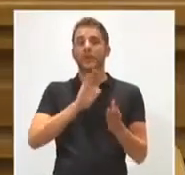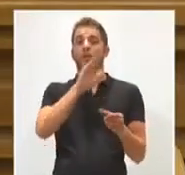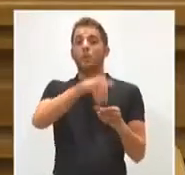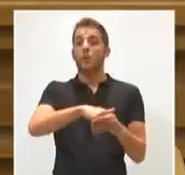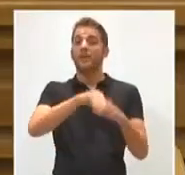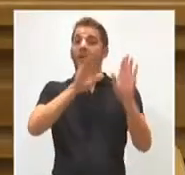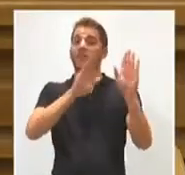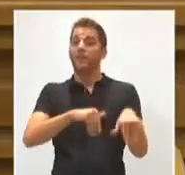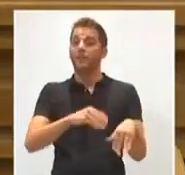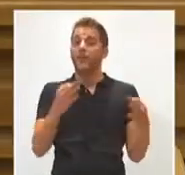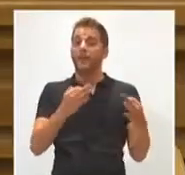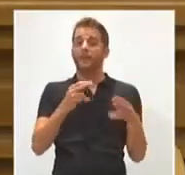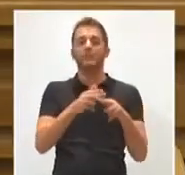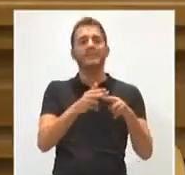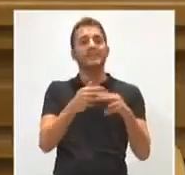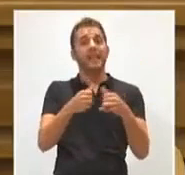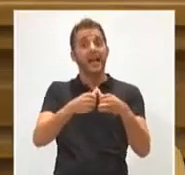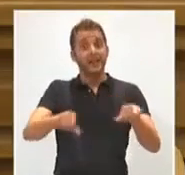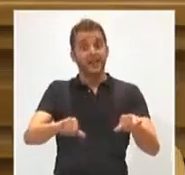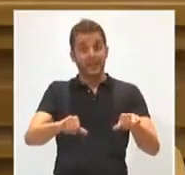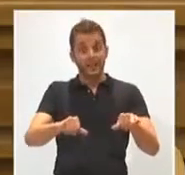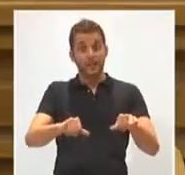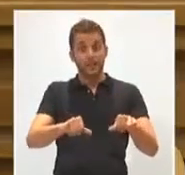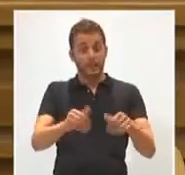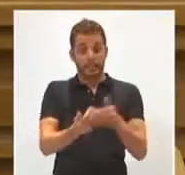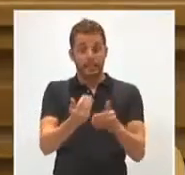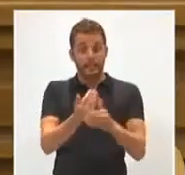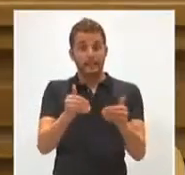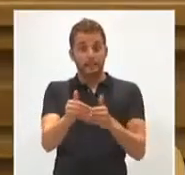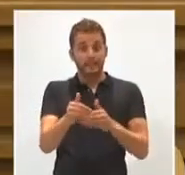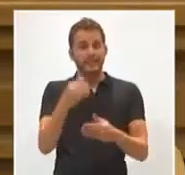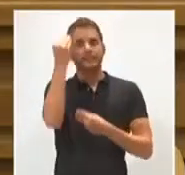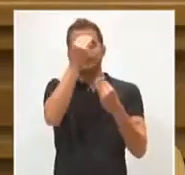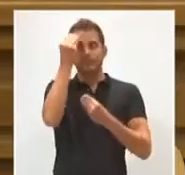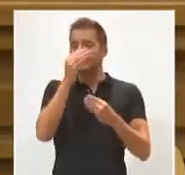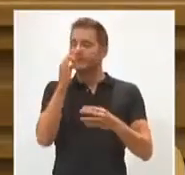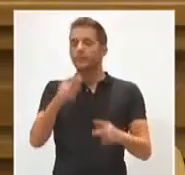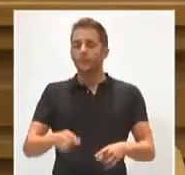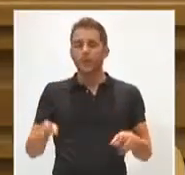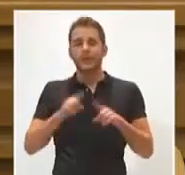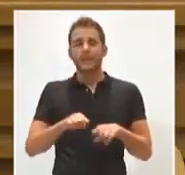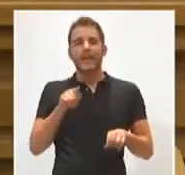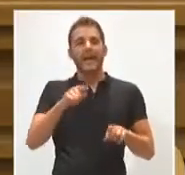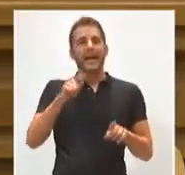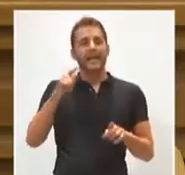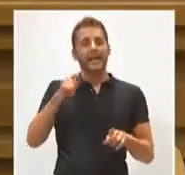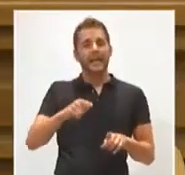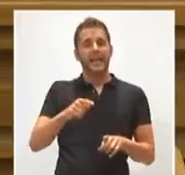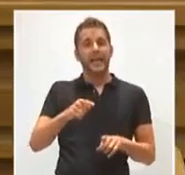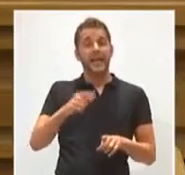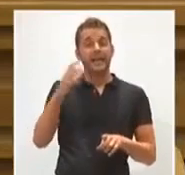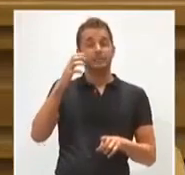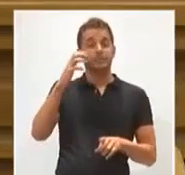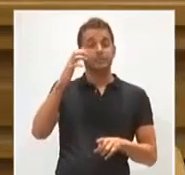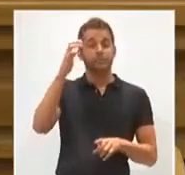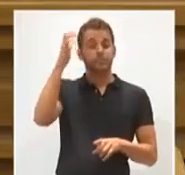la cuchillería de albacete estos próximos días y siempre voy pensando lo mismo y si me voy a encontrar a puigdemont por aquí y se le